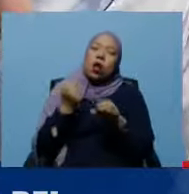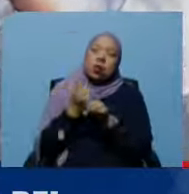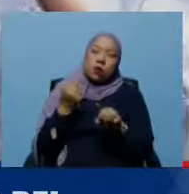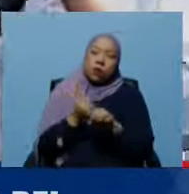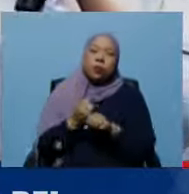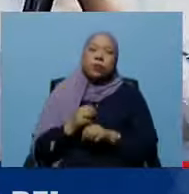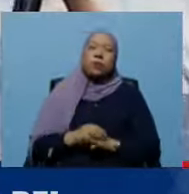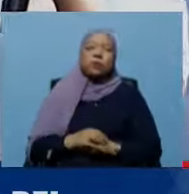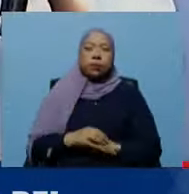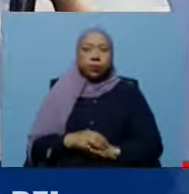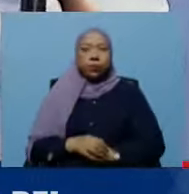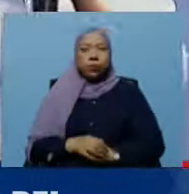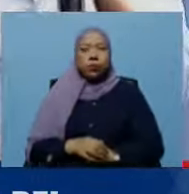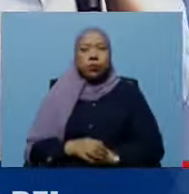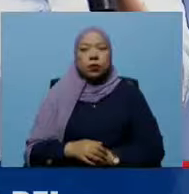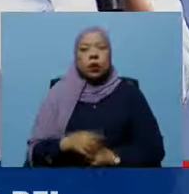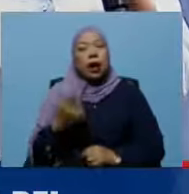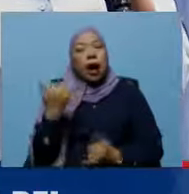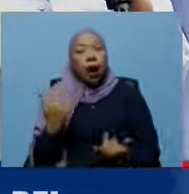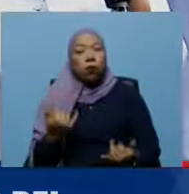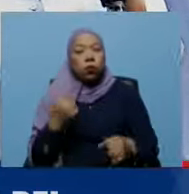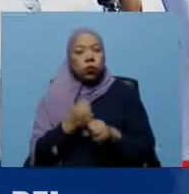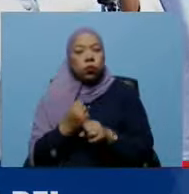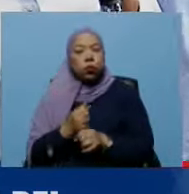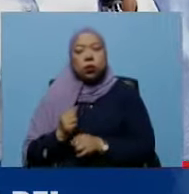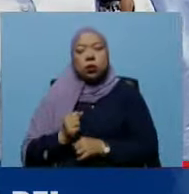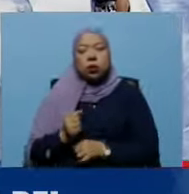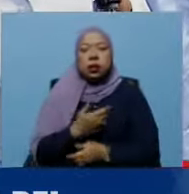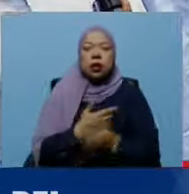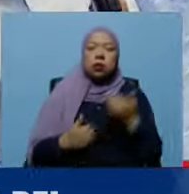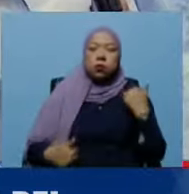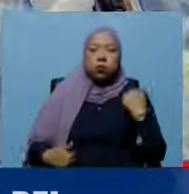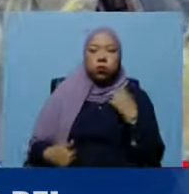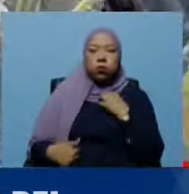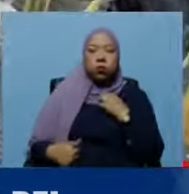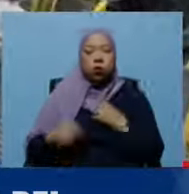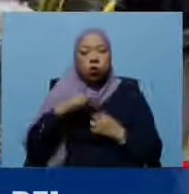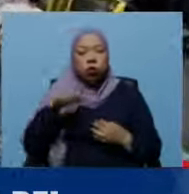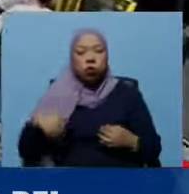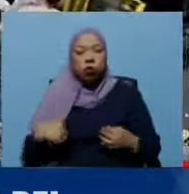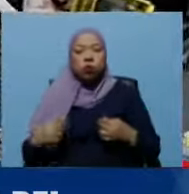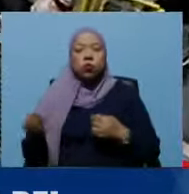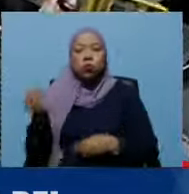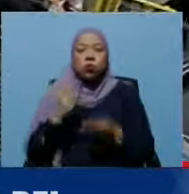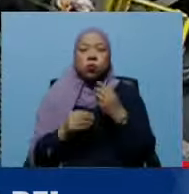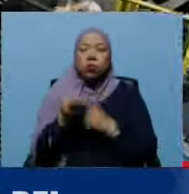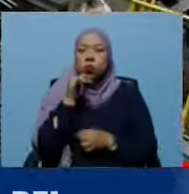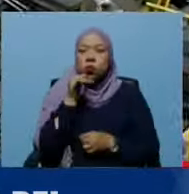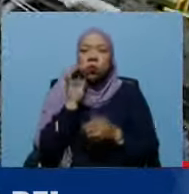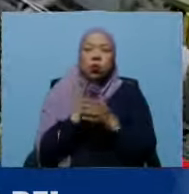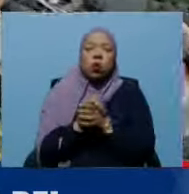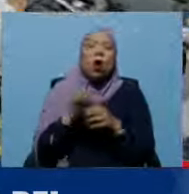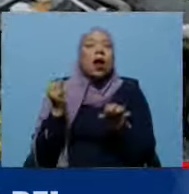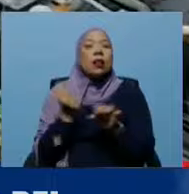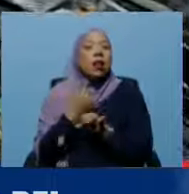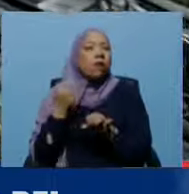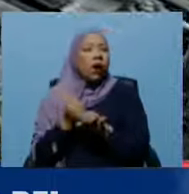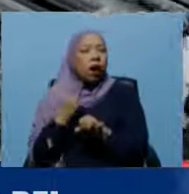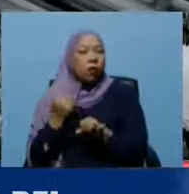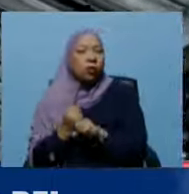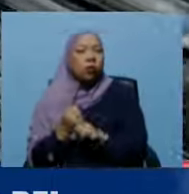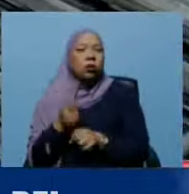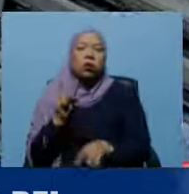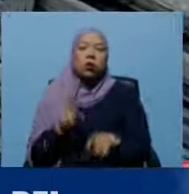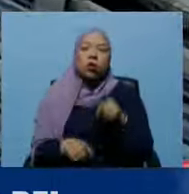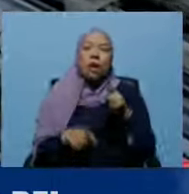trabajadores. Así que, bueno, este es el camino que nos ha pedido el presidente, que nosotros avancemos, que sea de la mano de sus trabajadores y de